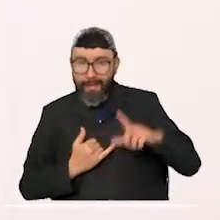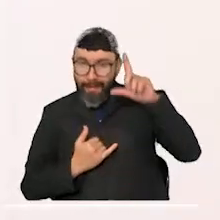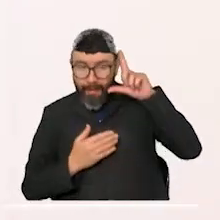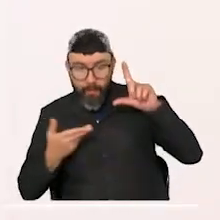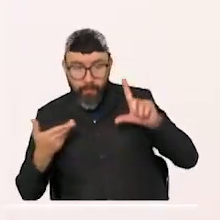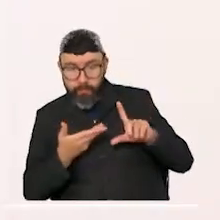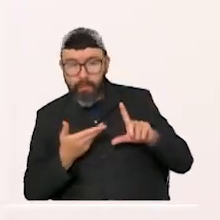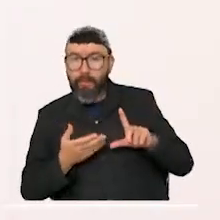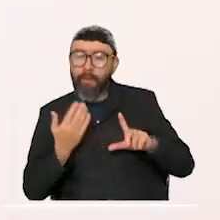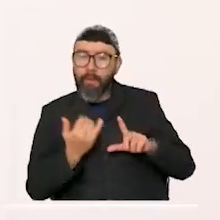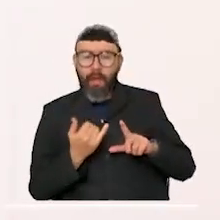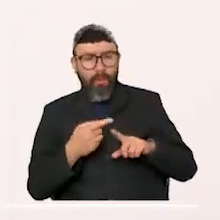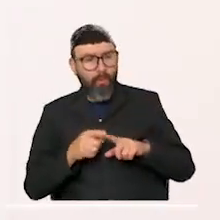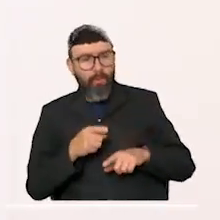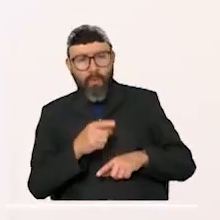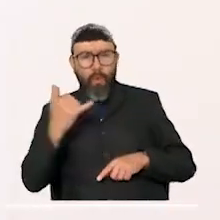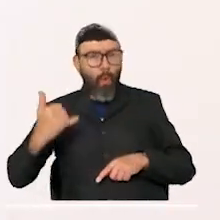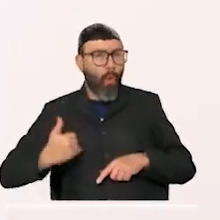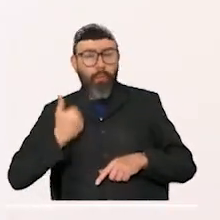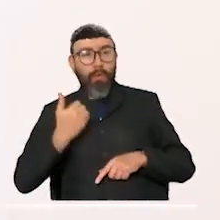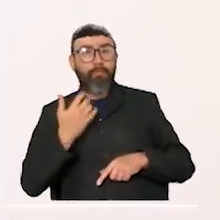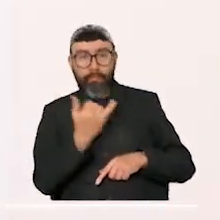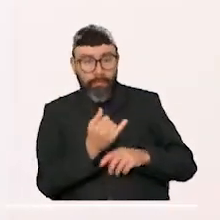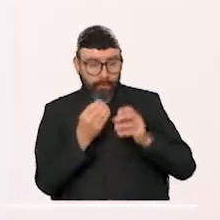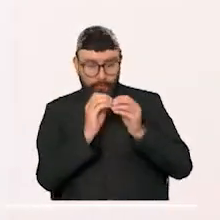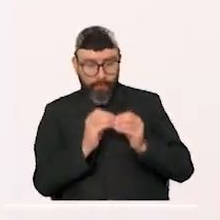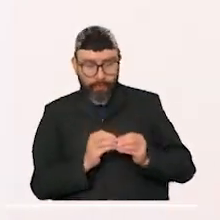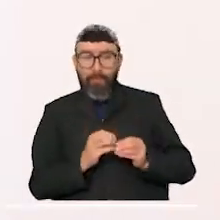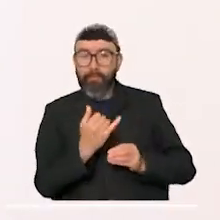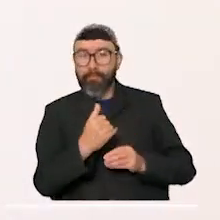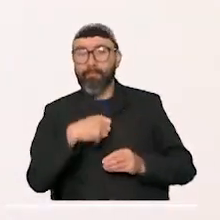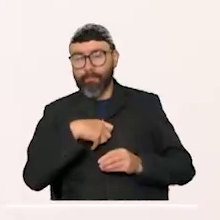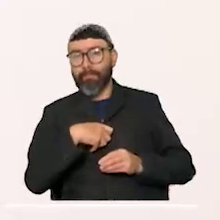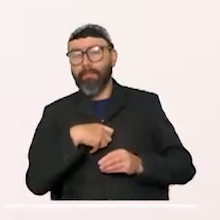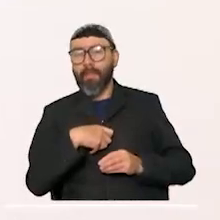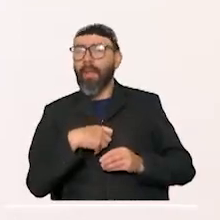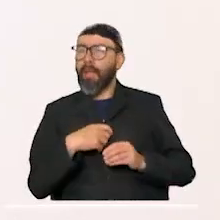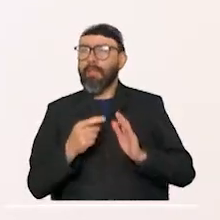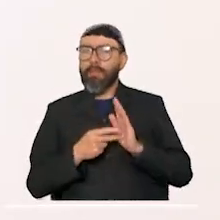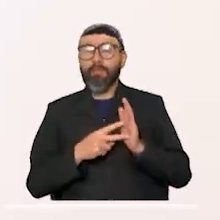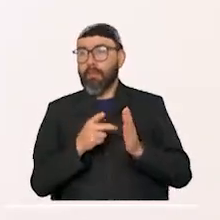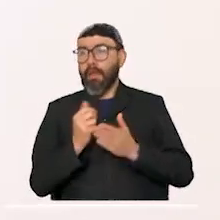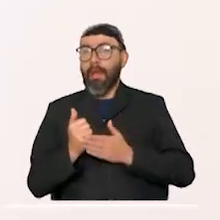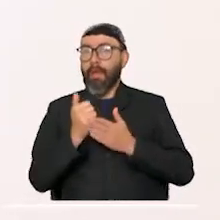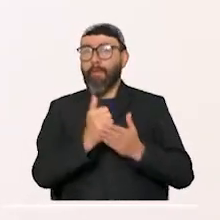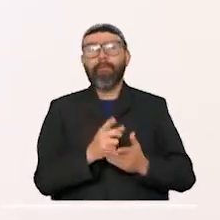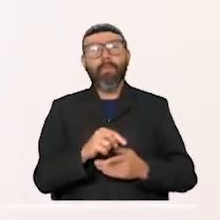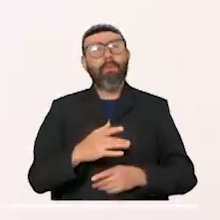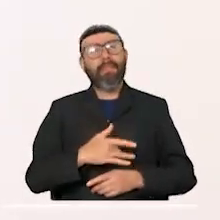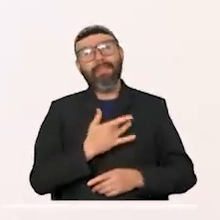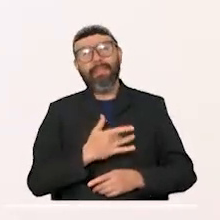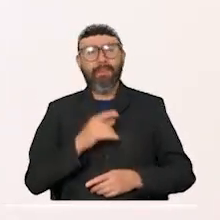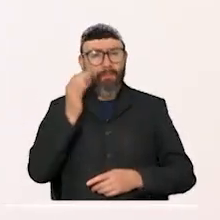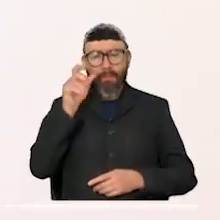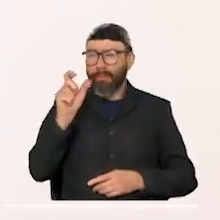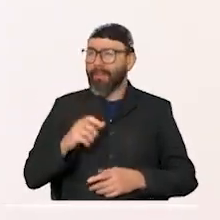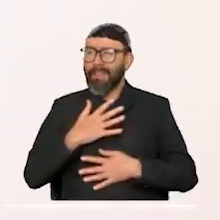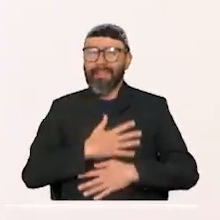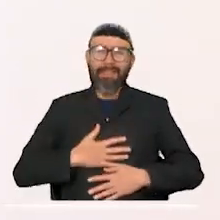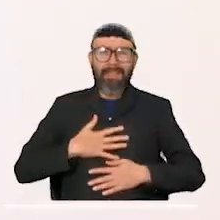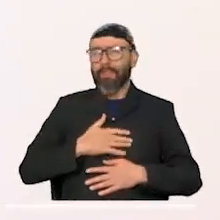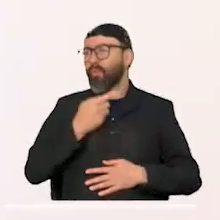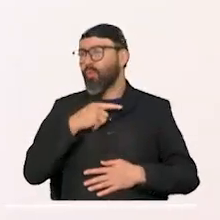a el rejuvenecimiento de esta parte genital Entonces nos va a ayudar incluso también con los síntomas molestos del